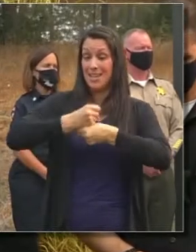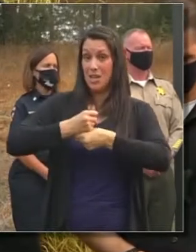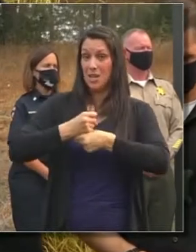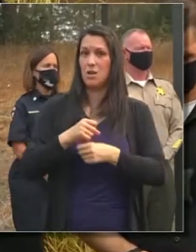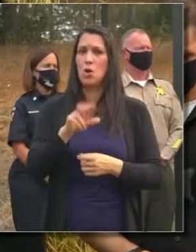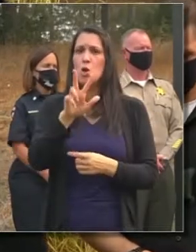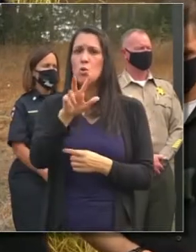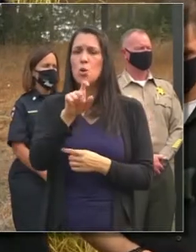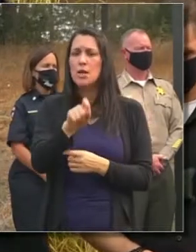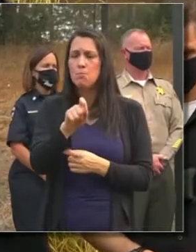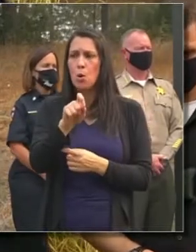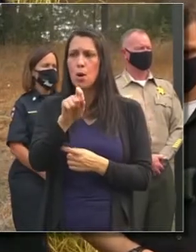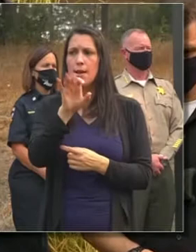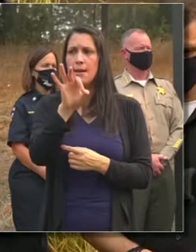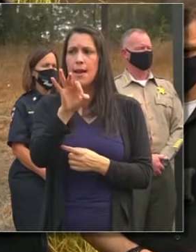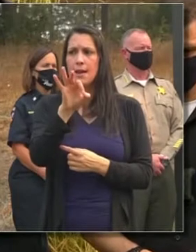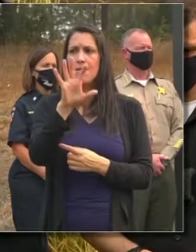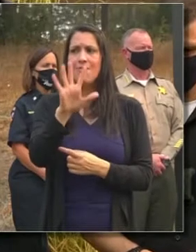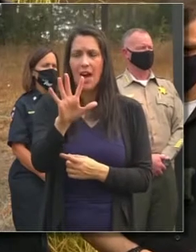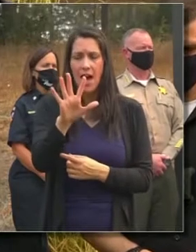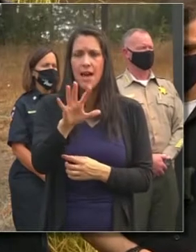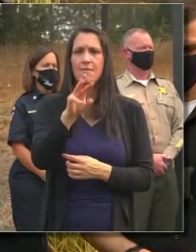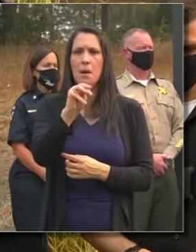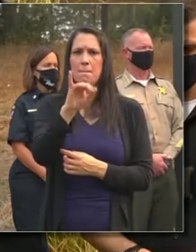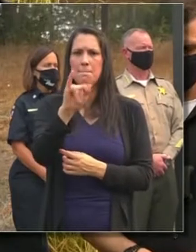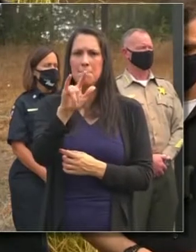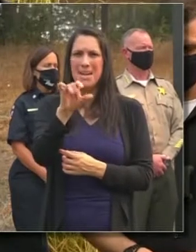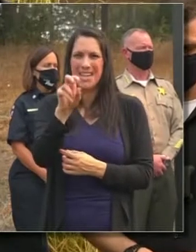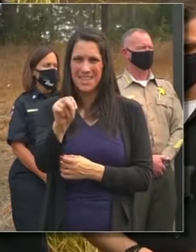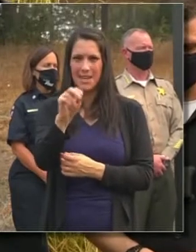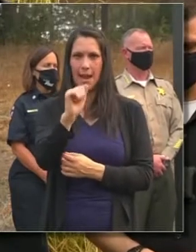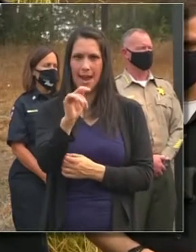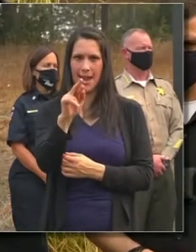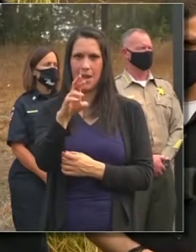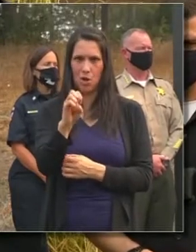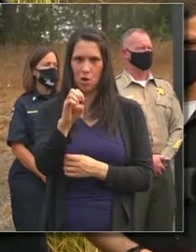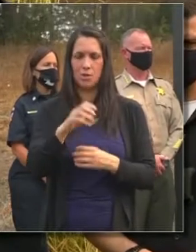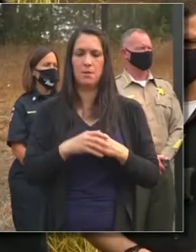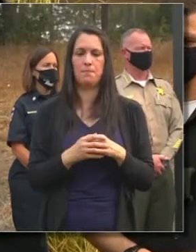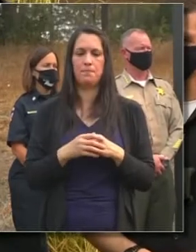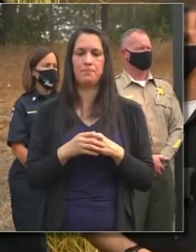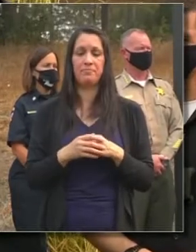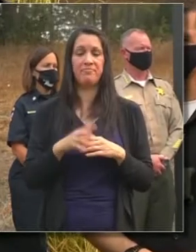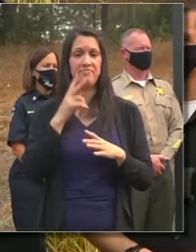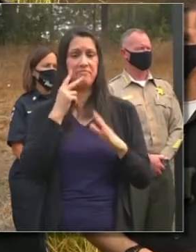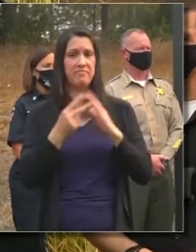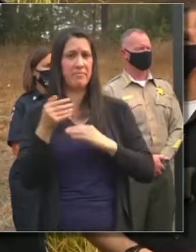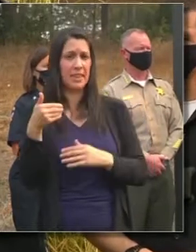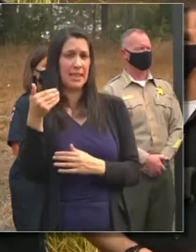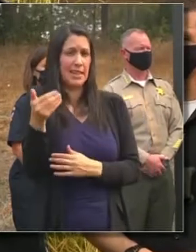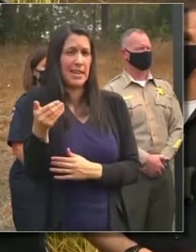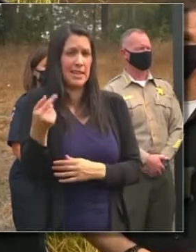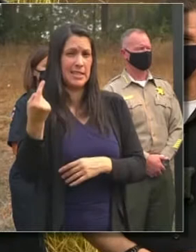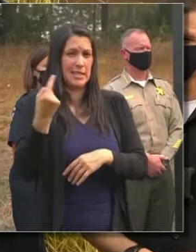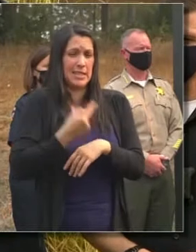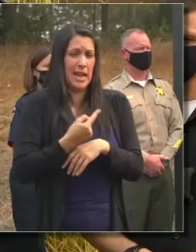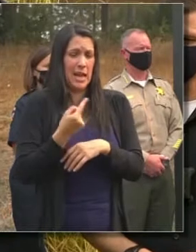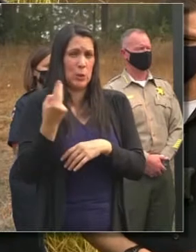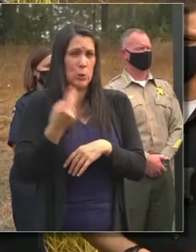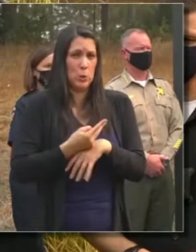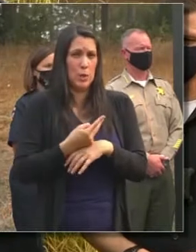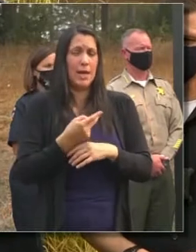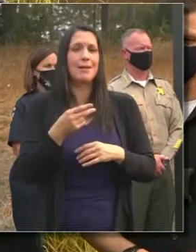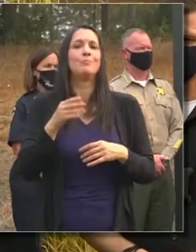3.9 millones de acres se han quemado y es muy posible que en los próximos dos días habremos